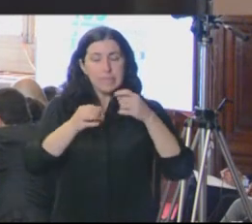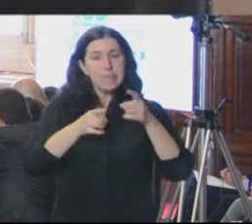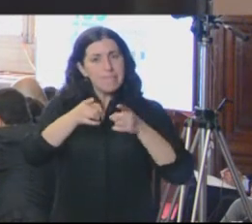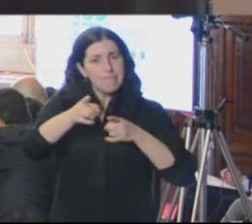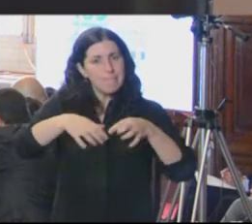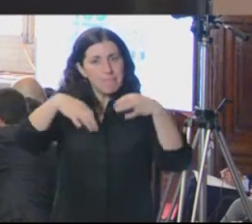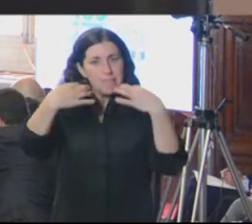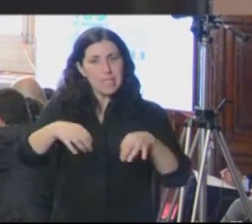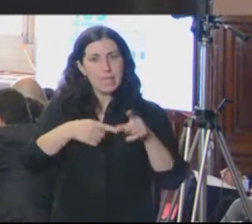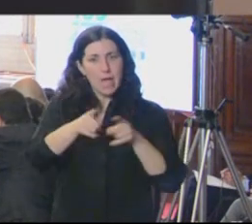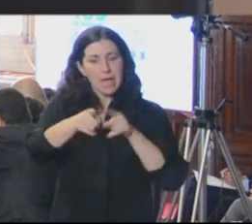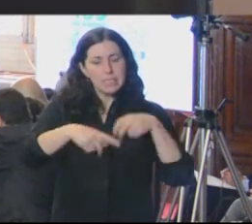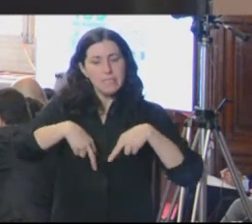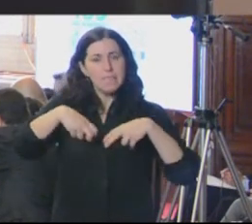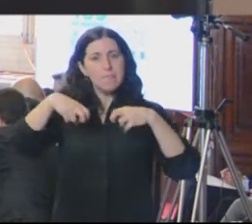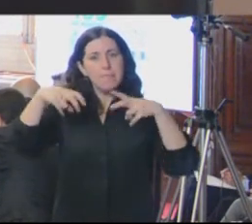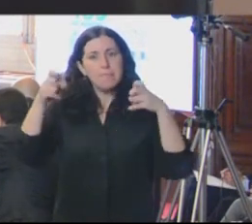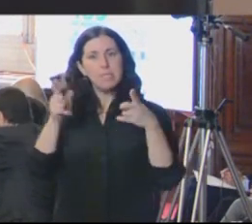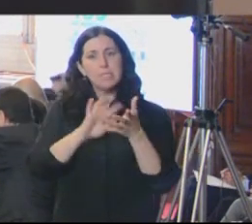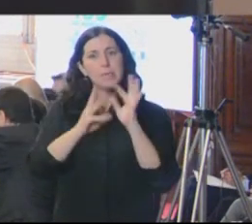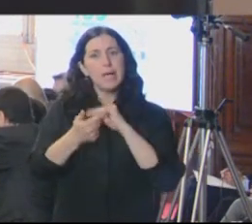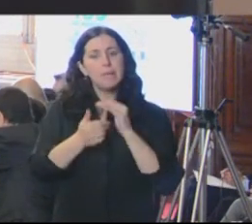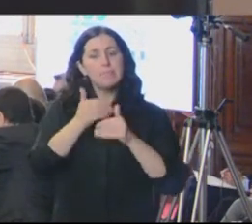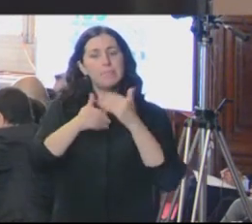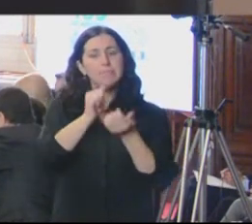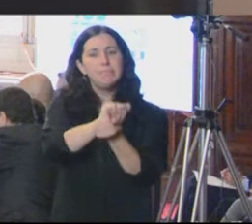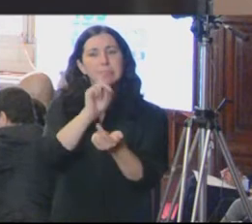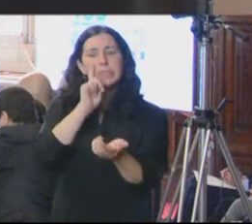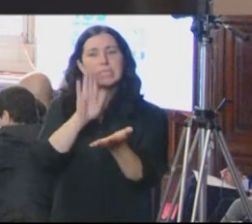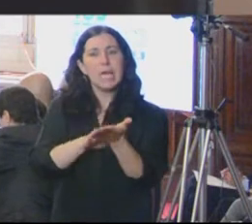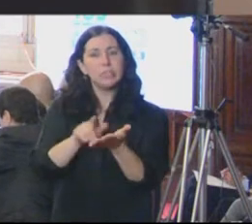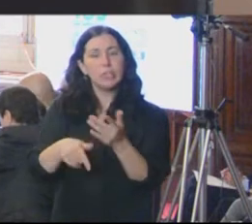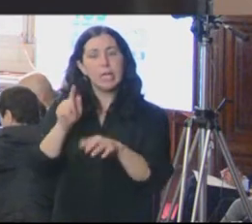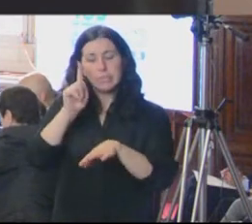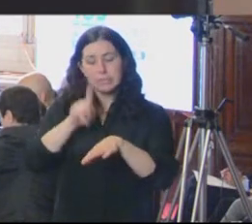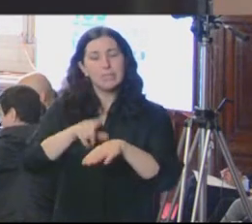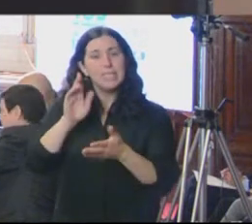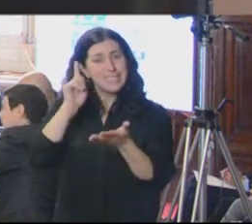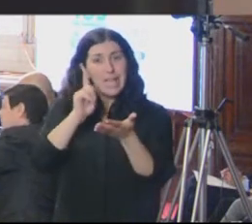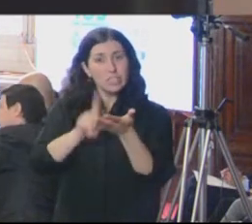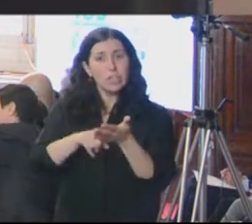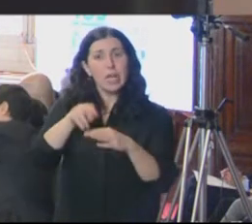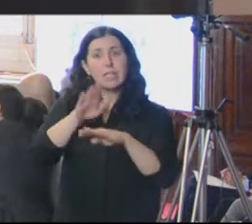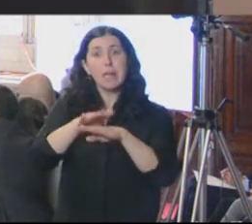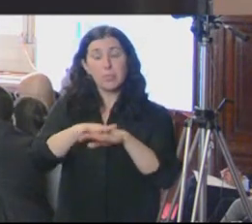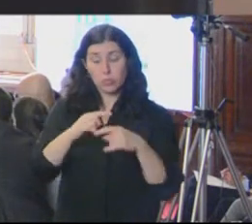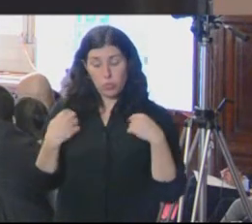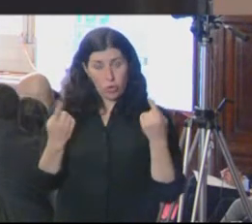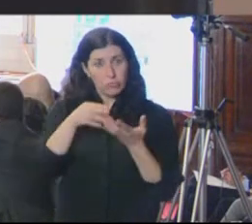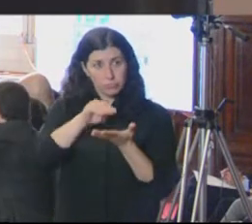eficacia en la investigación para procesar y sancionar a los responsables. Tomamos nota de los avances, pero